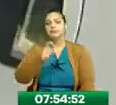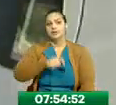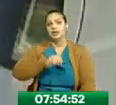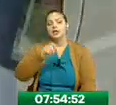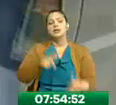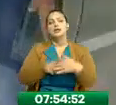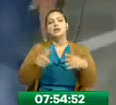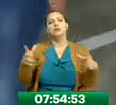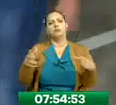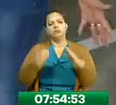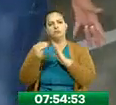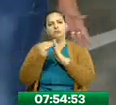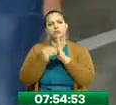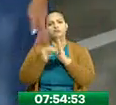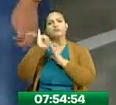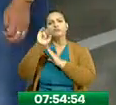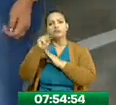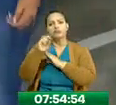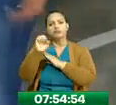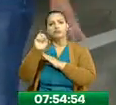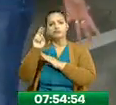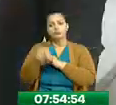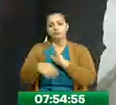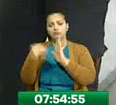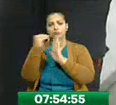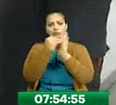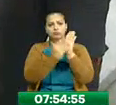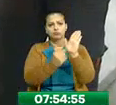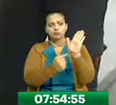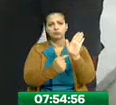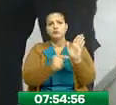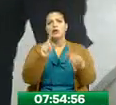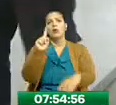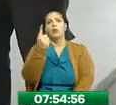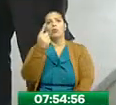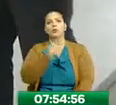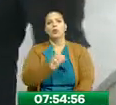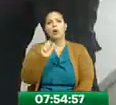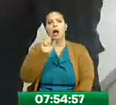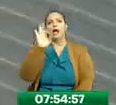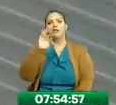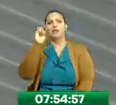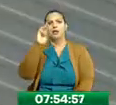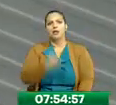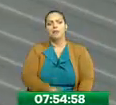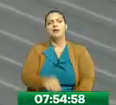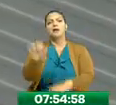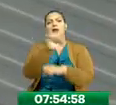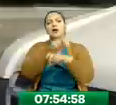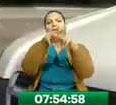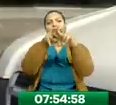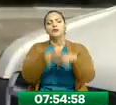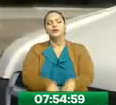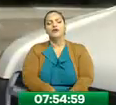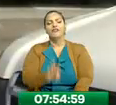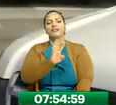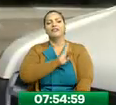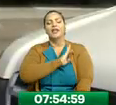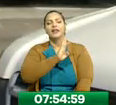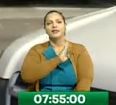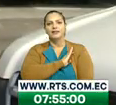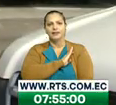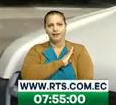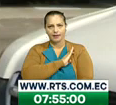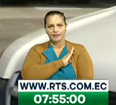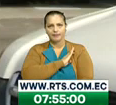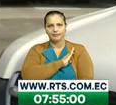vigentes. Durante ese plazo, ciertos municipios lograron implementar los centros de revisión técnica vehicular. Tal es el caso del